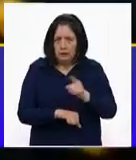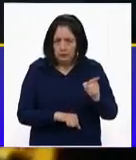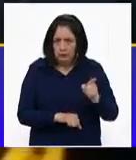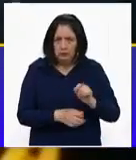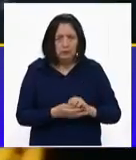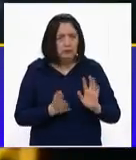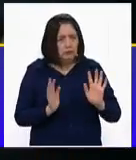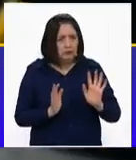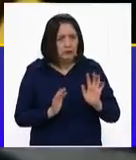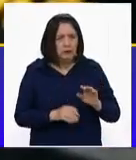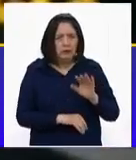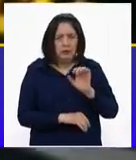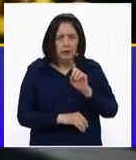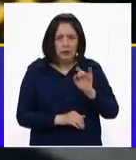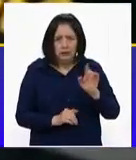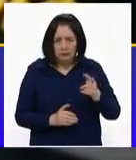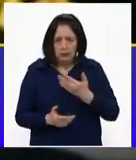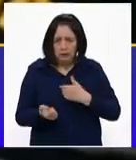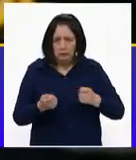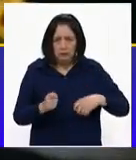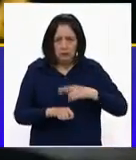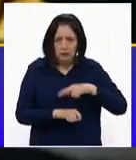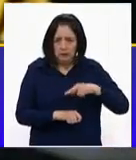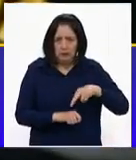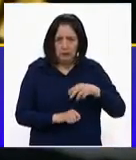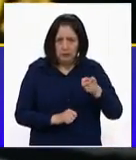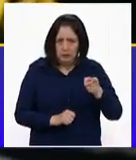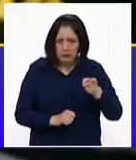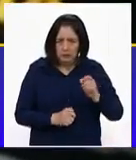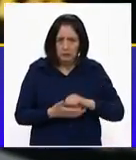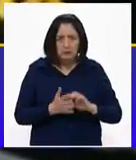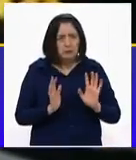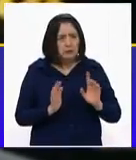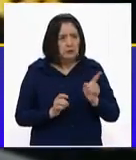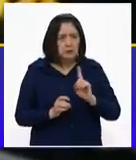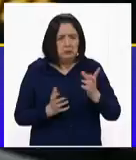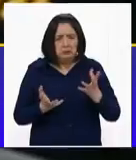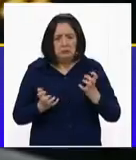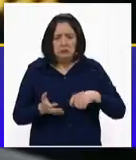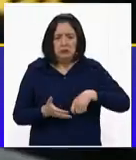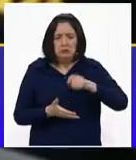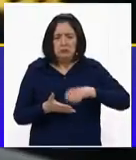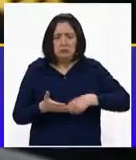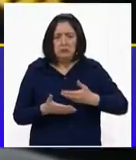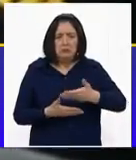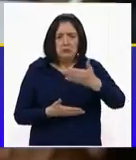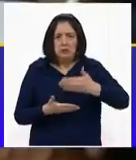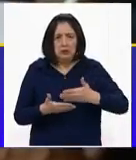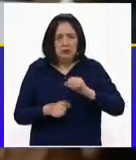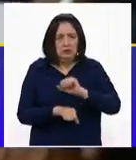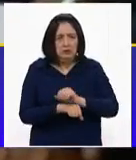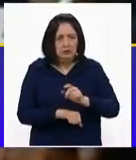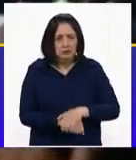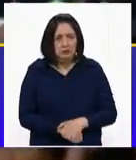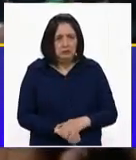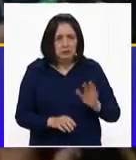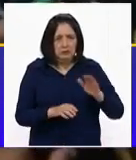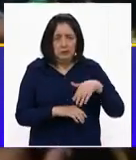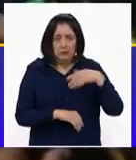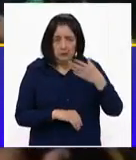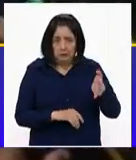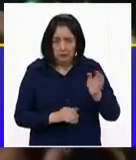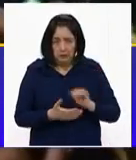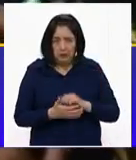De esta manera, Elmer Cáceres, gobernador regional de Arequipa, negó poner su rúbrica en el acta de detención preliminar, luego de que